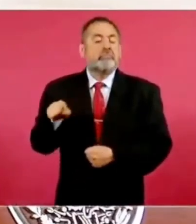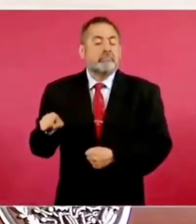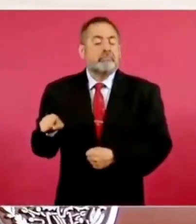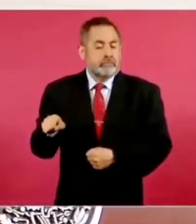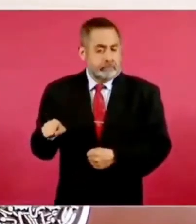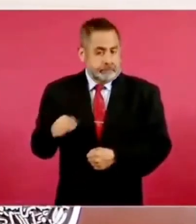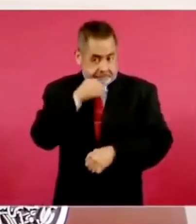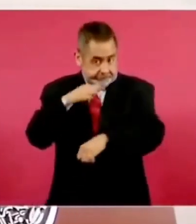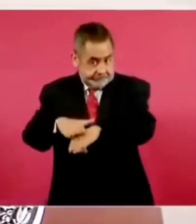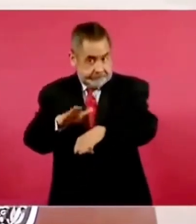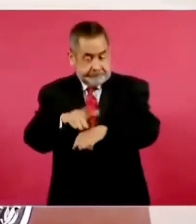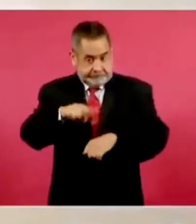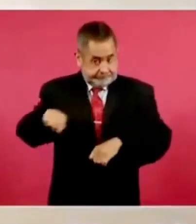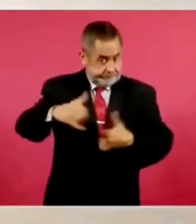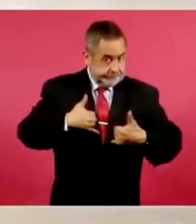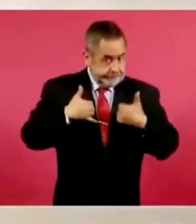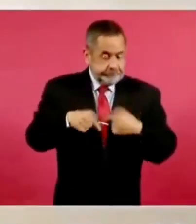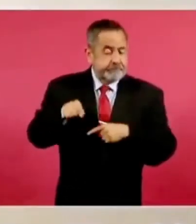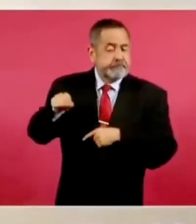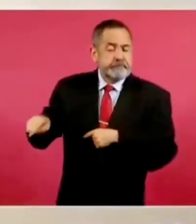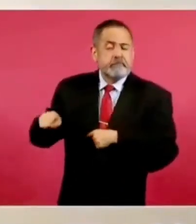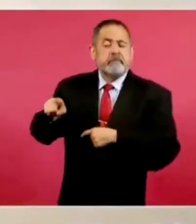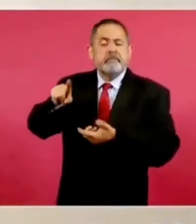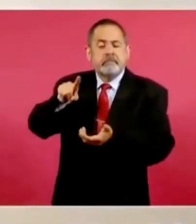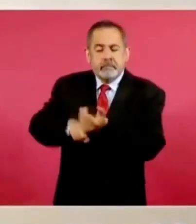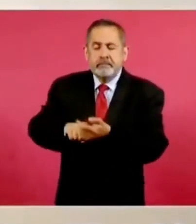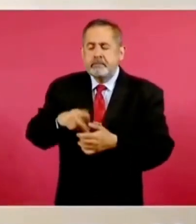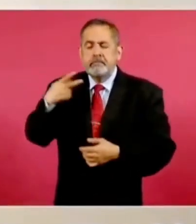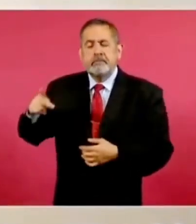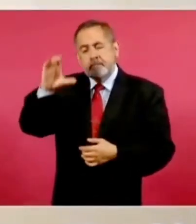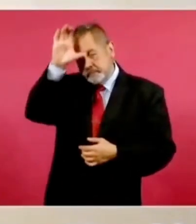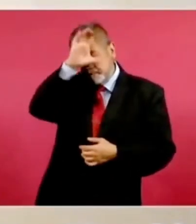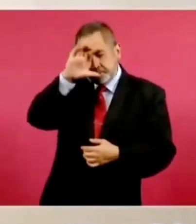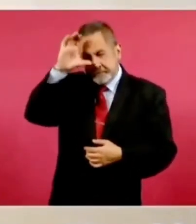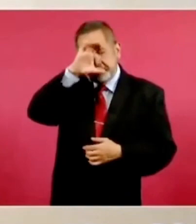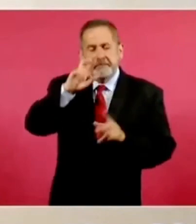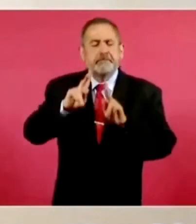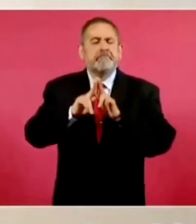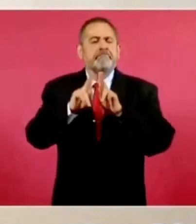para los jóvenes fue la paz de su conciencia,